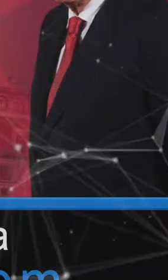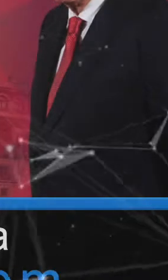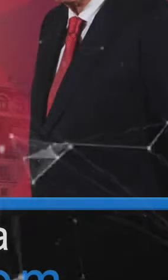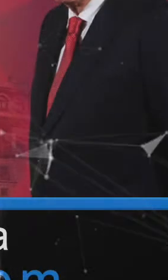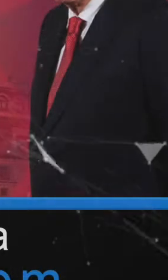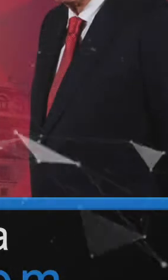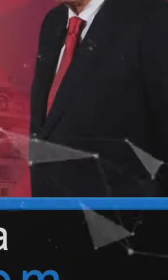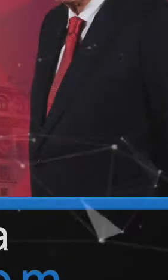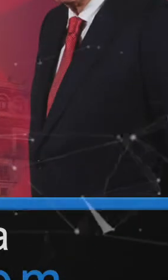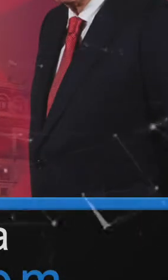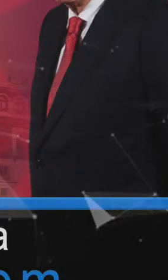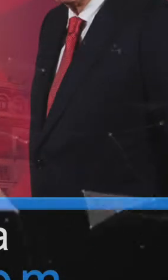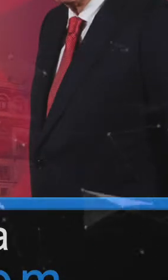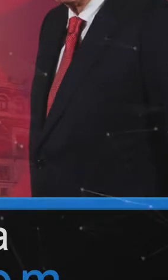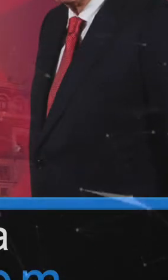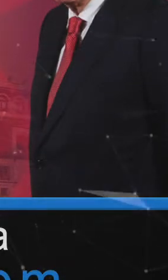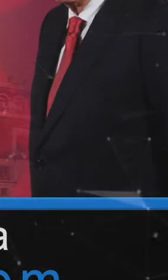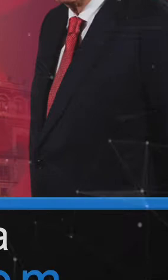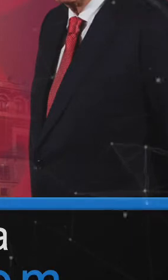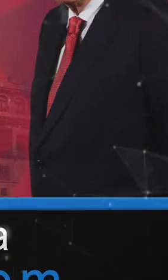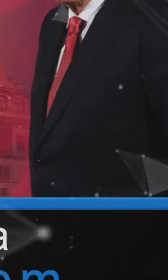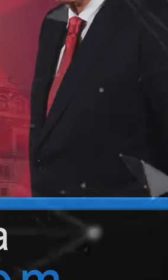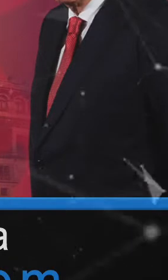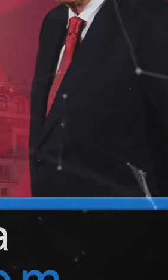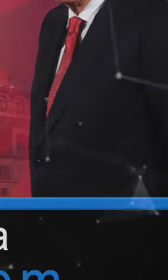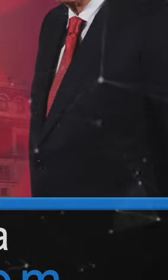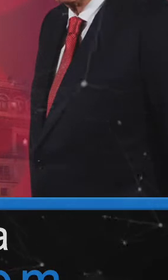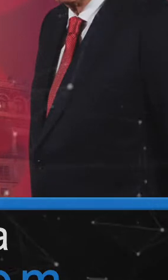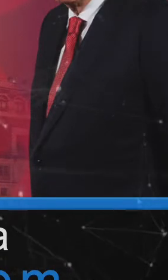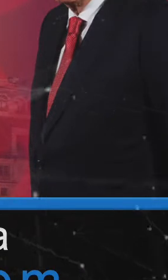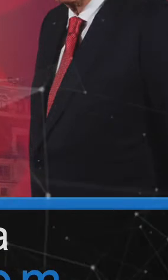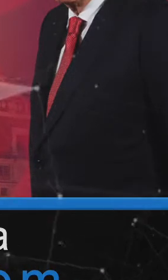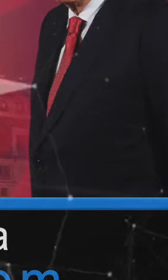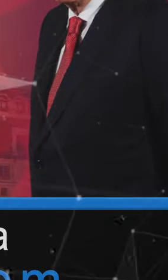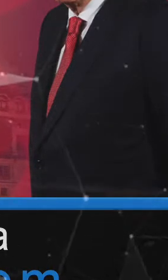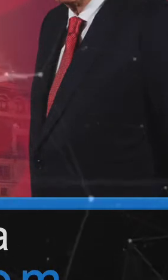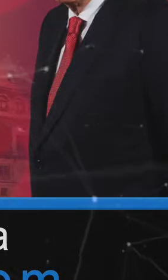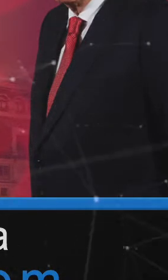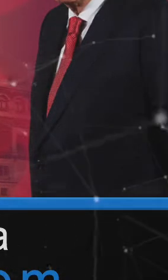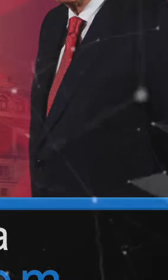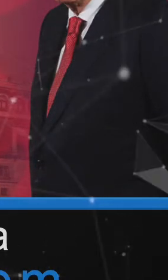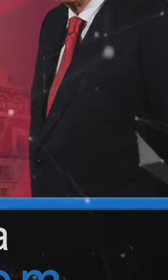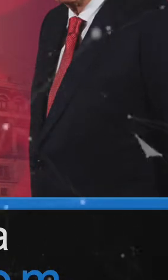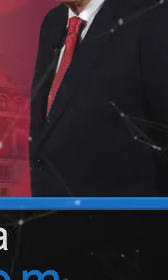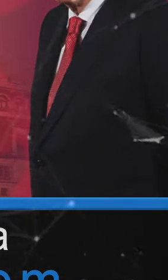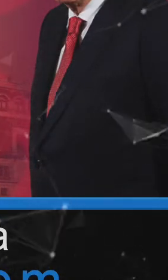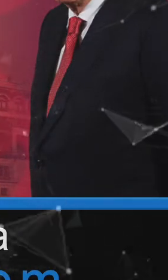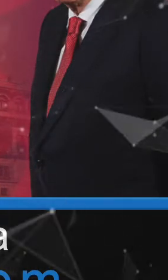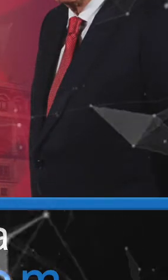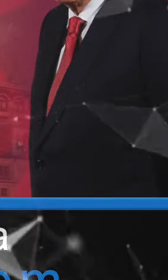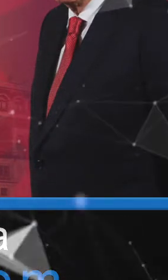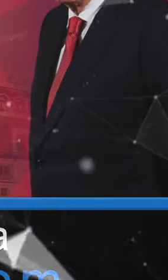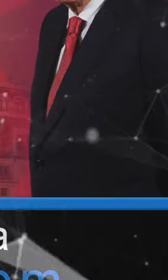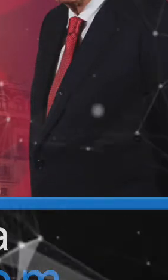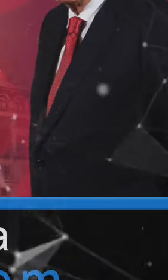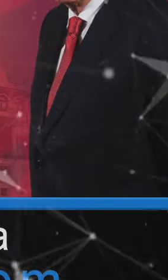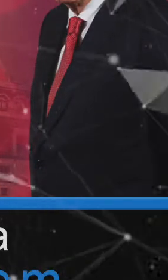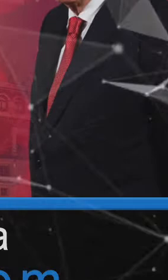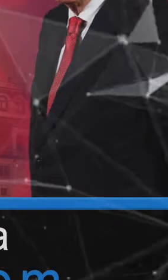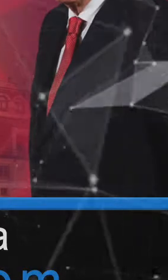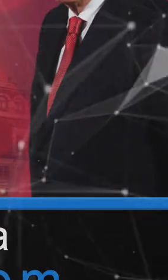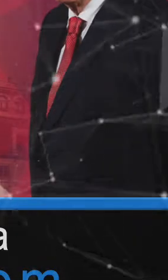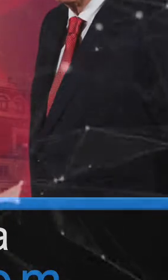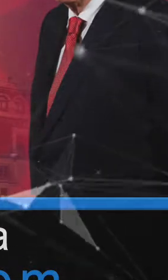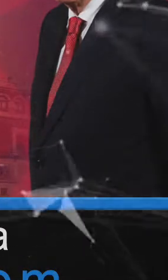Mantente informado y visita nuestra cuenta de Twitter, arroba Escucha Diario, donde podrás encontrar notas destacadas y lo más reciente de